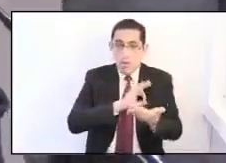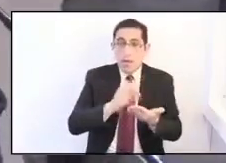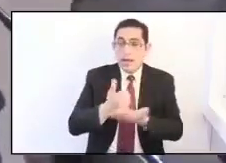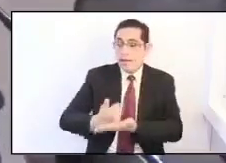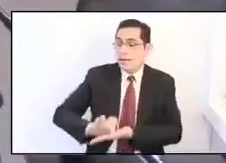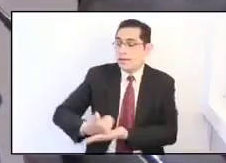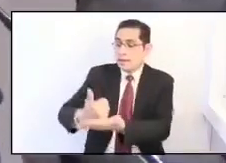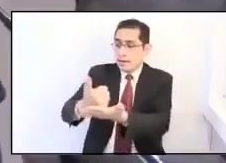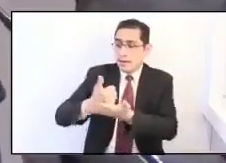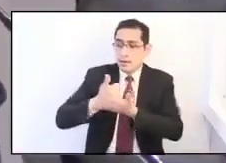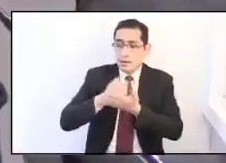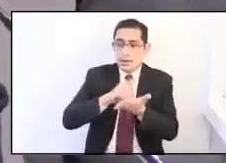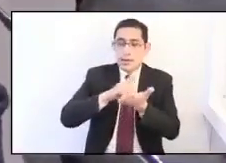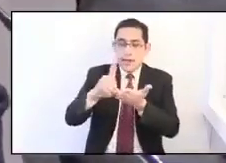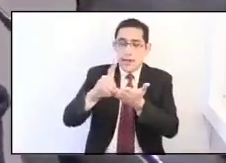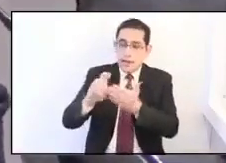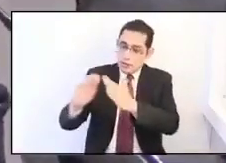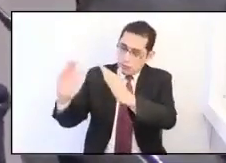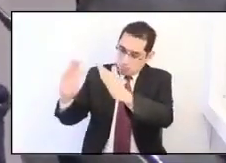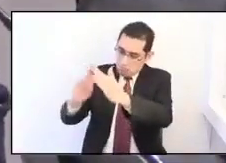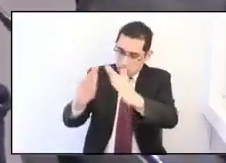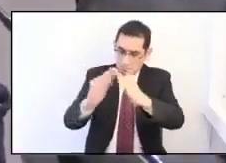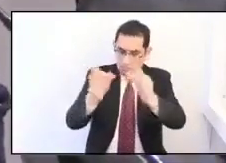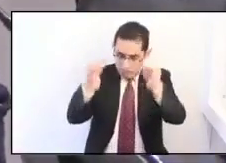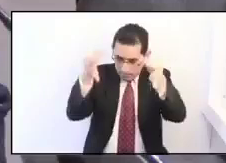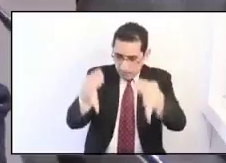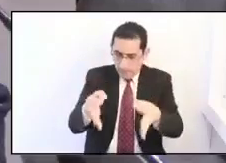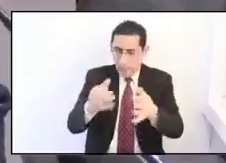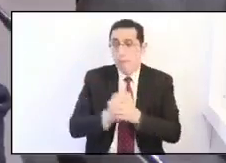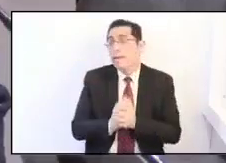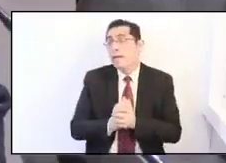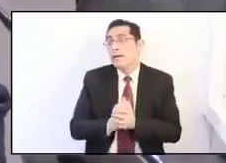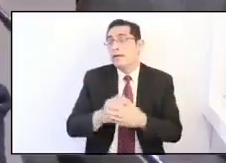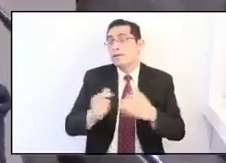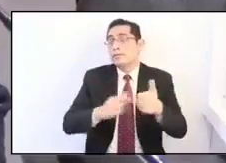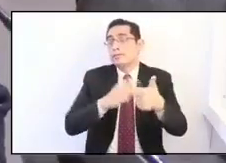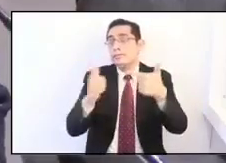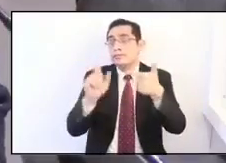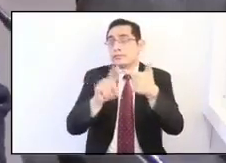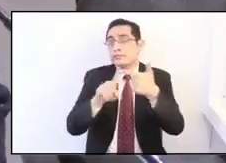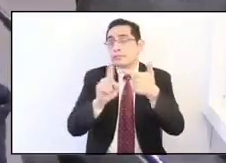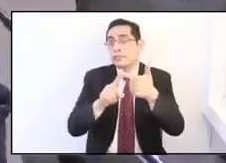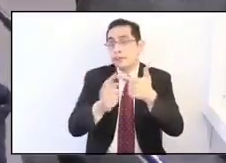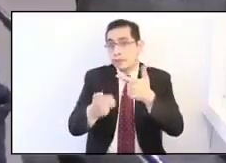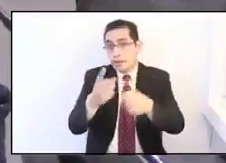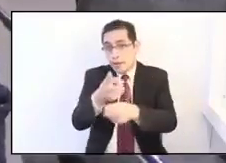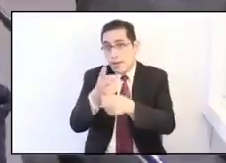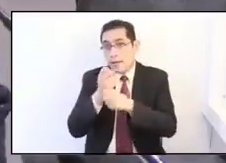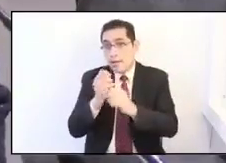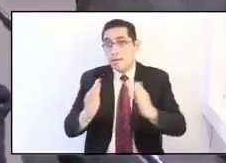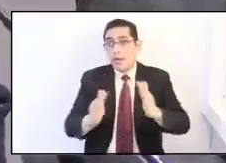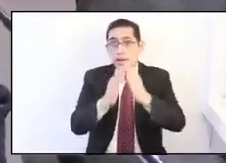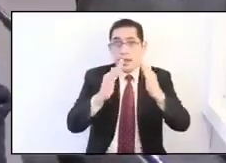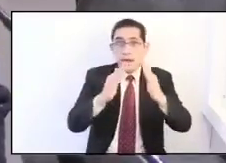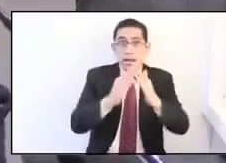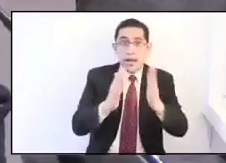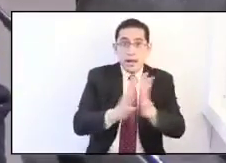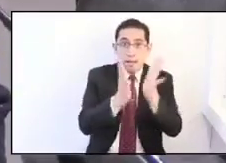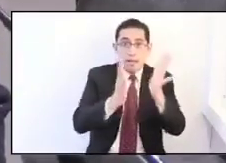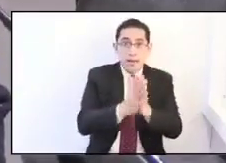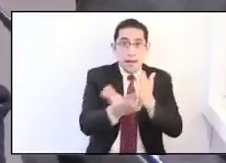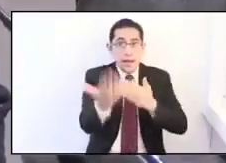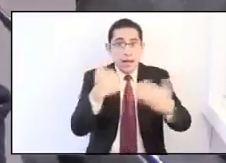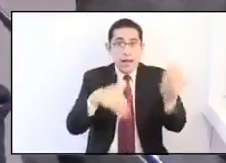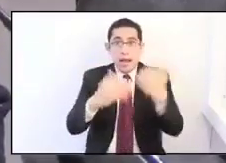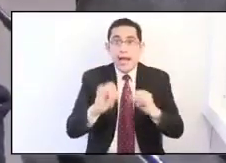materia de derechos de vivienda. 7. Invitar y hacer partícipes a instituciones públicas y privadas para que